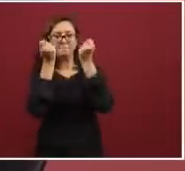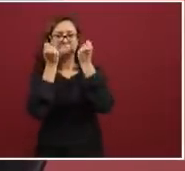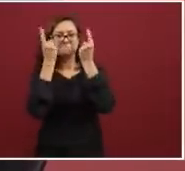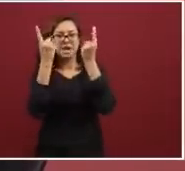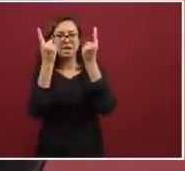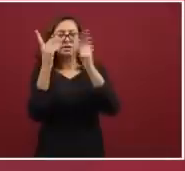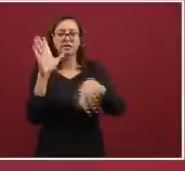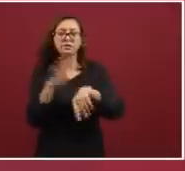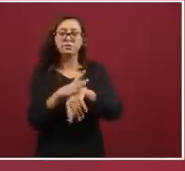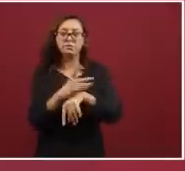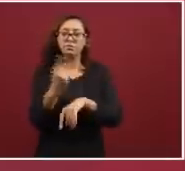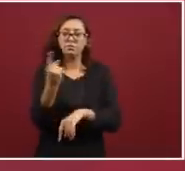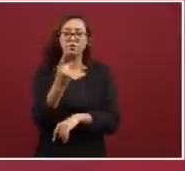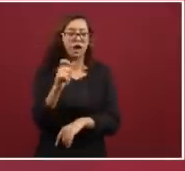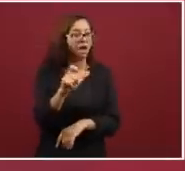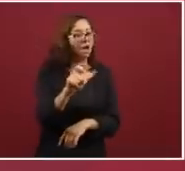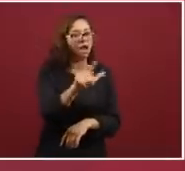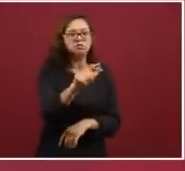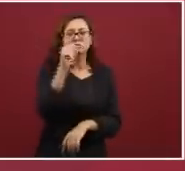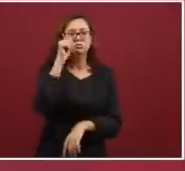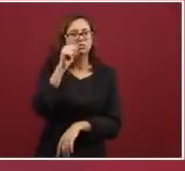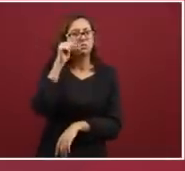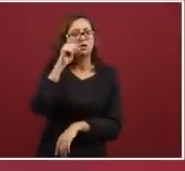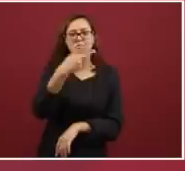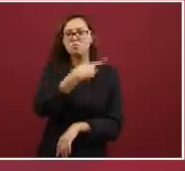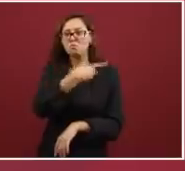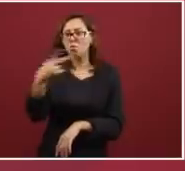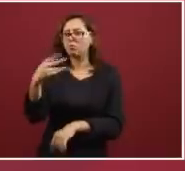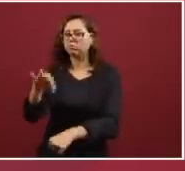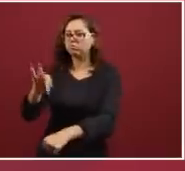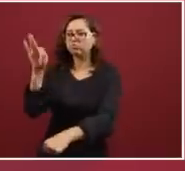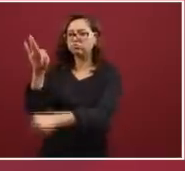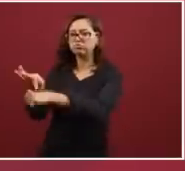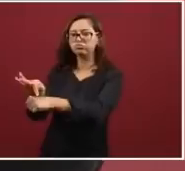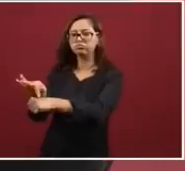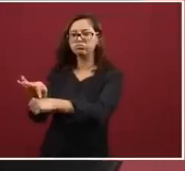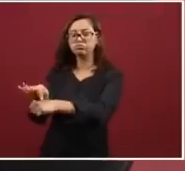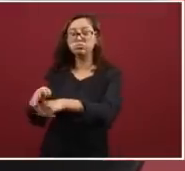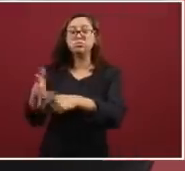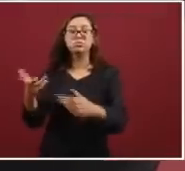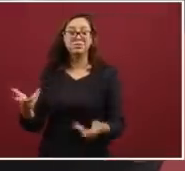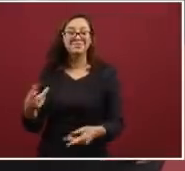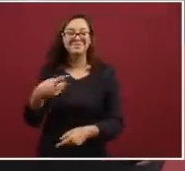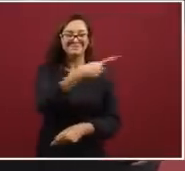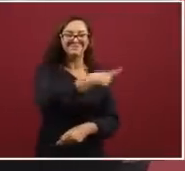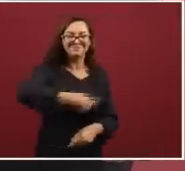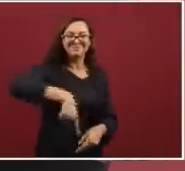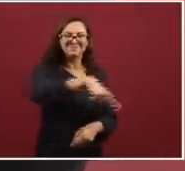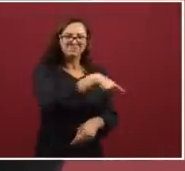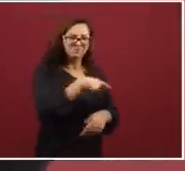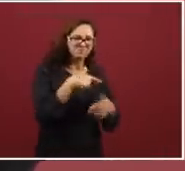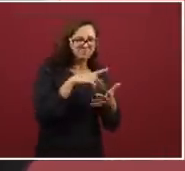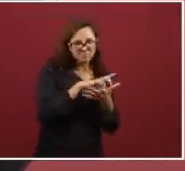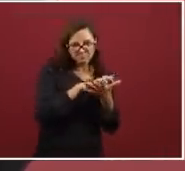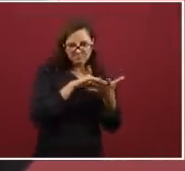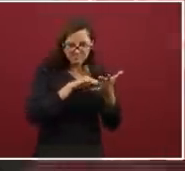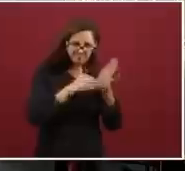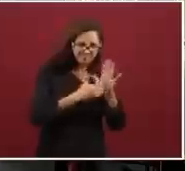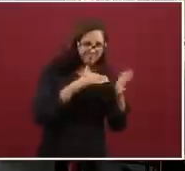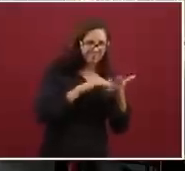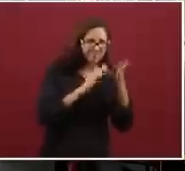se definió a favor de los pobres y por eso lo espiaban y